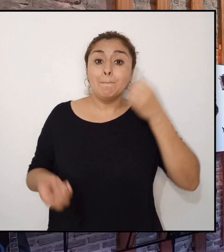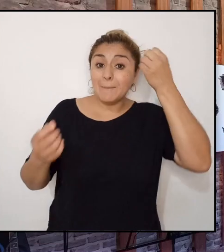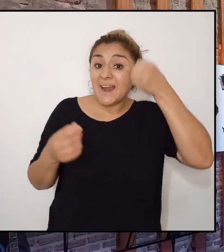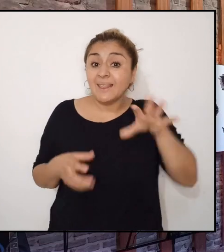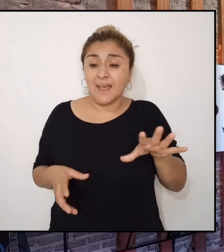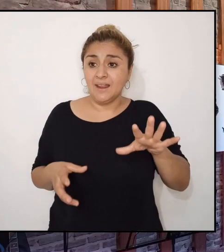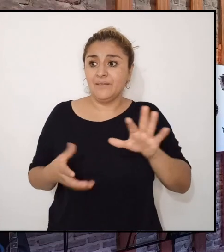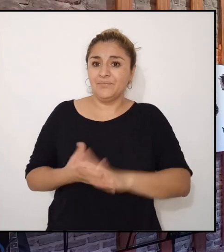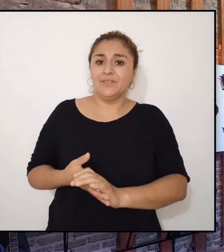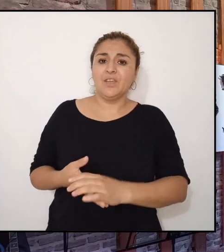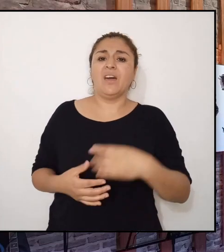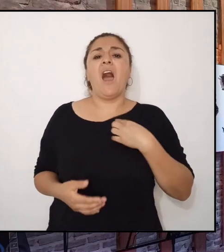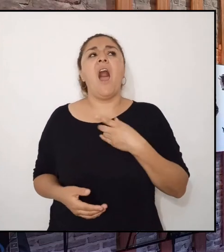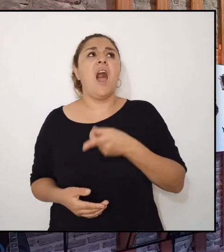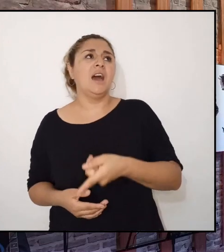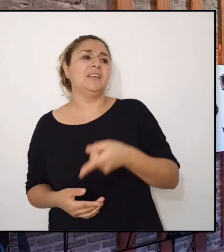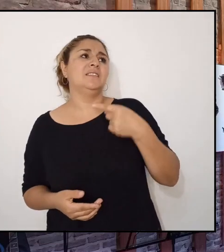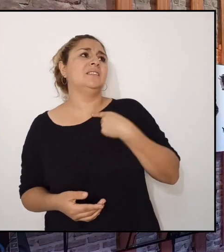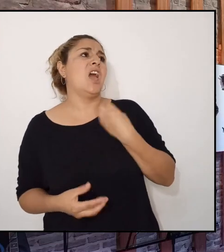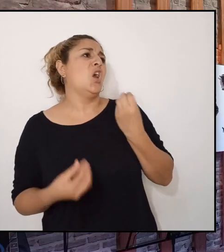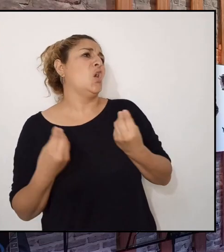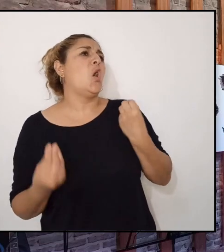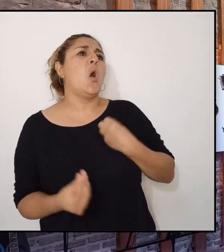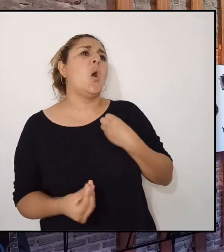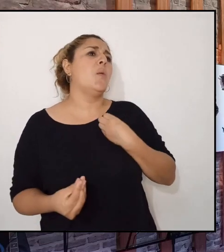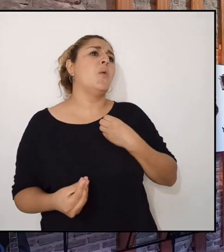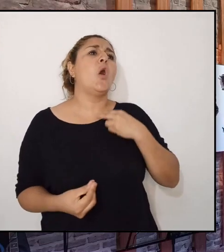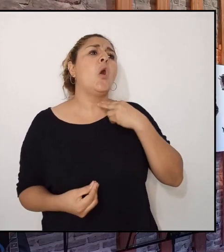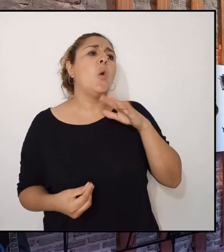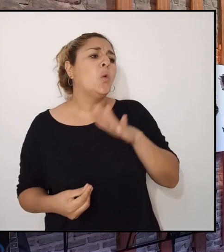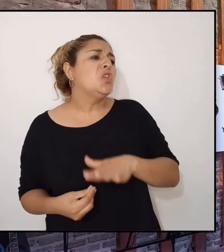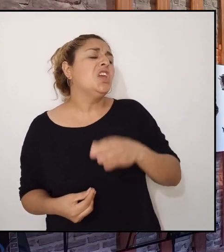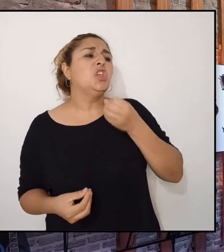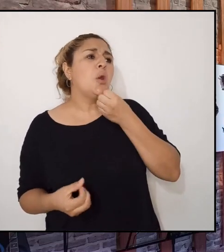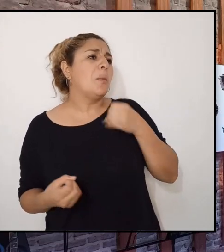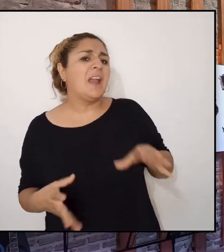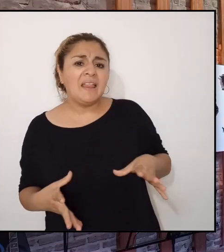¡Ay, es Miqueas! Dice, sale ella, y la gente, esta madre.